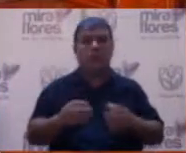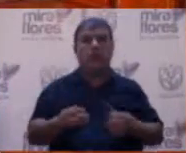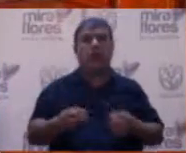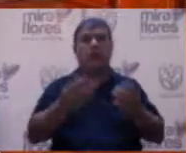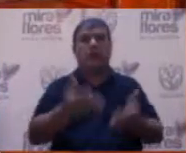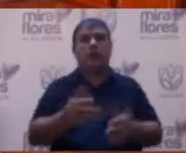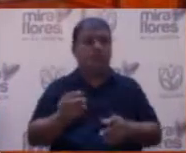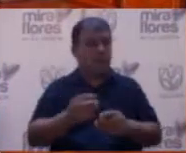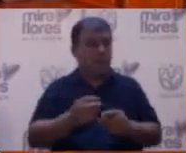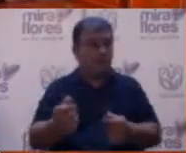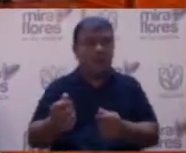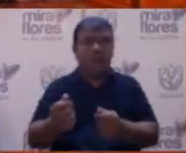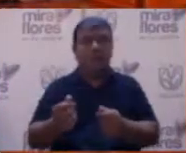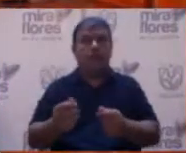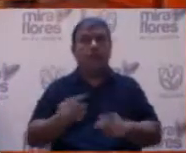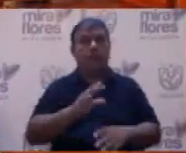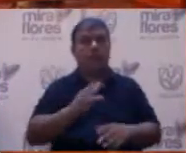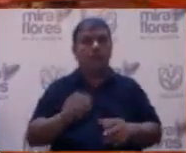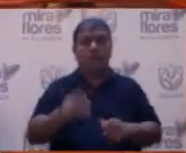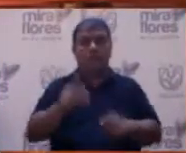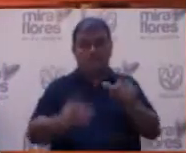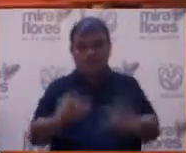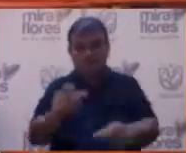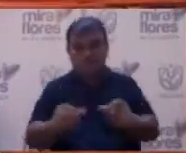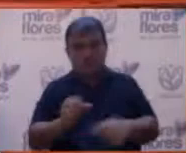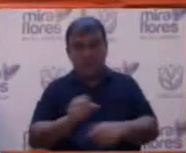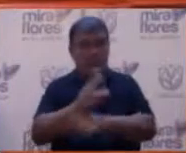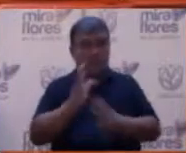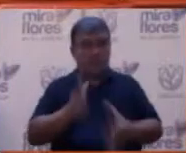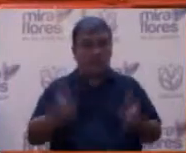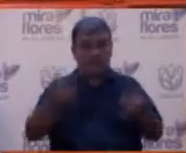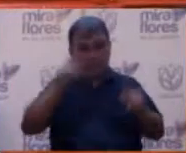ejecutarlos inmediatamente. Aquellos miembros del Consejo que estén a favor, si van a expresar la